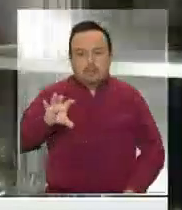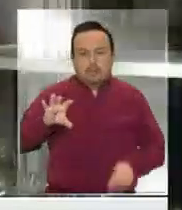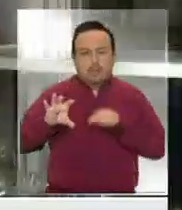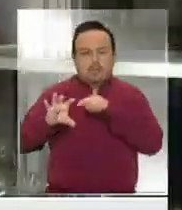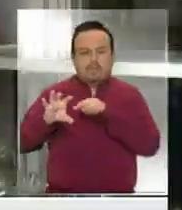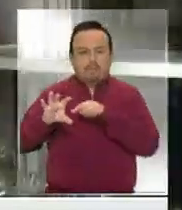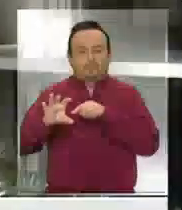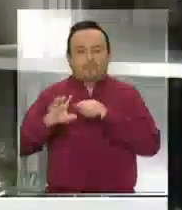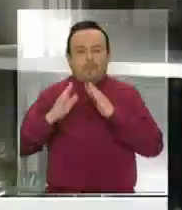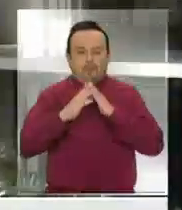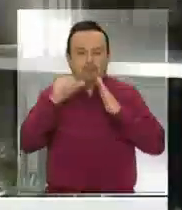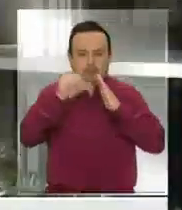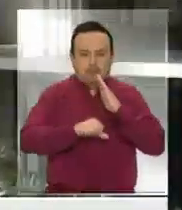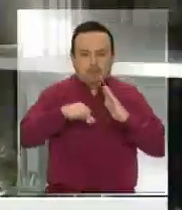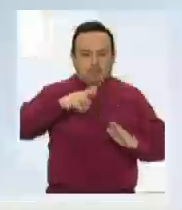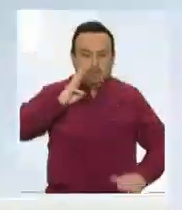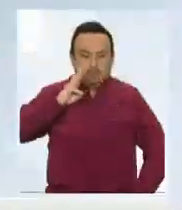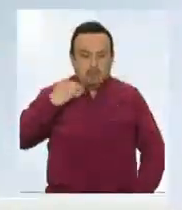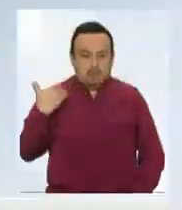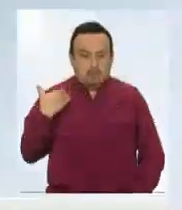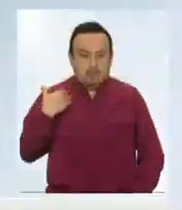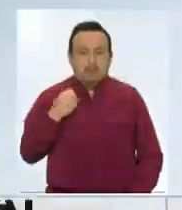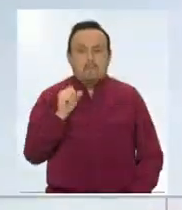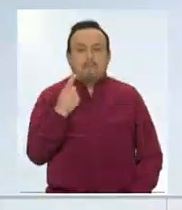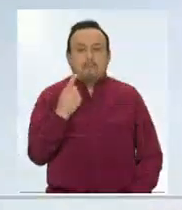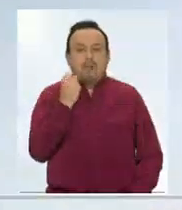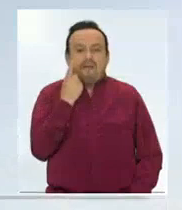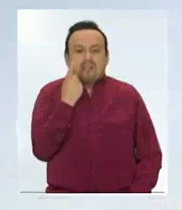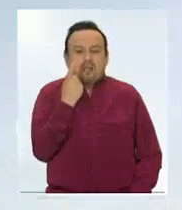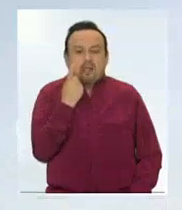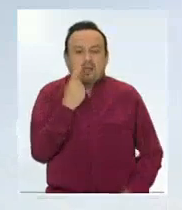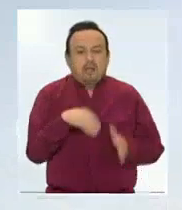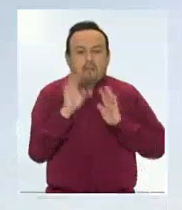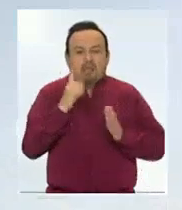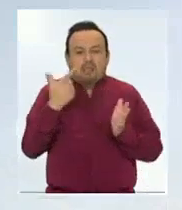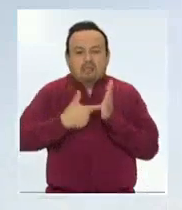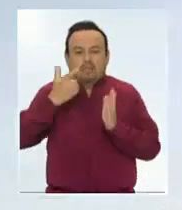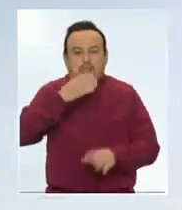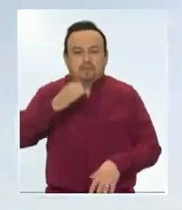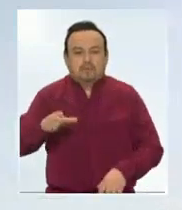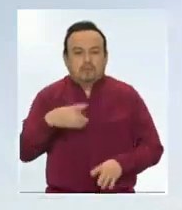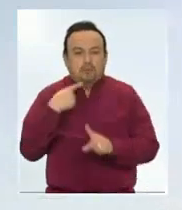cuarentena este miércoles, 1 de abril, cuando ya hay más de 7.000 casos.